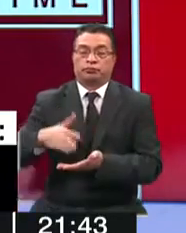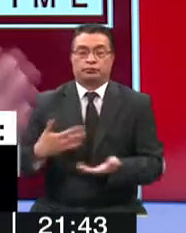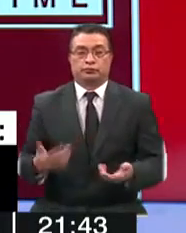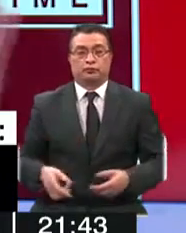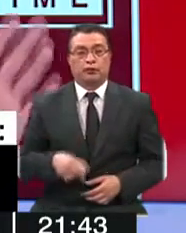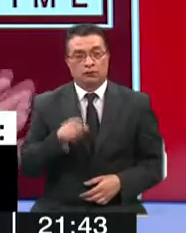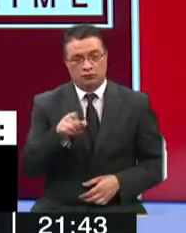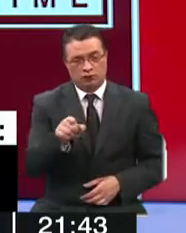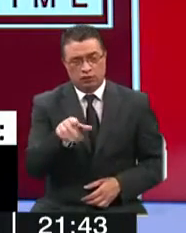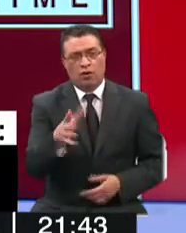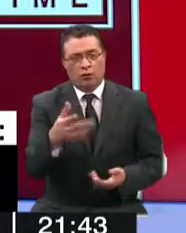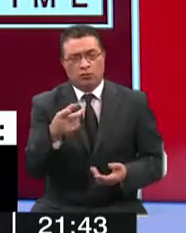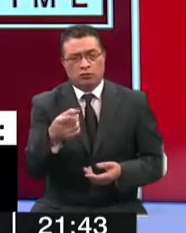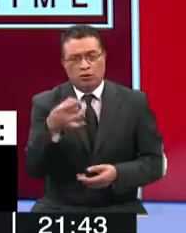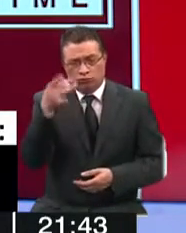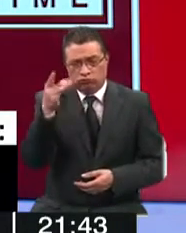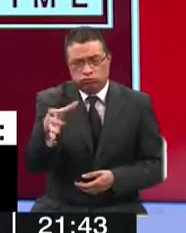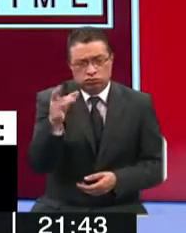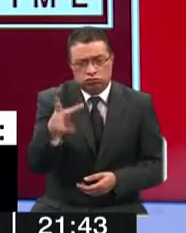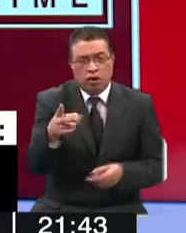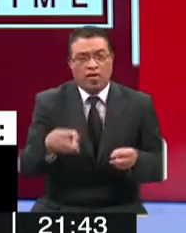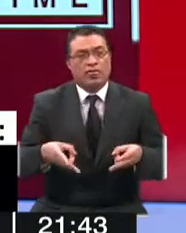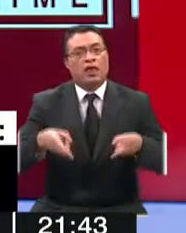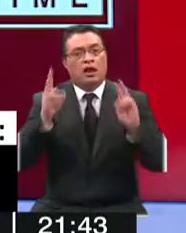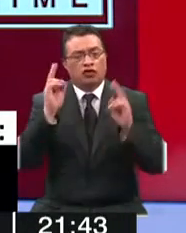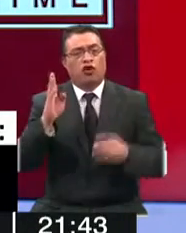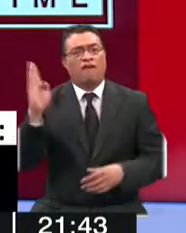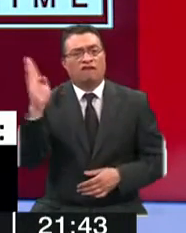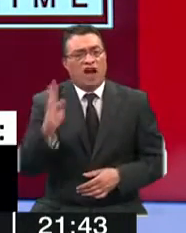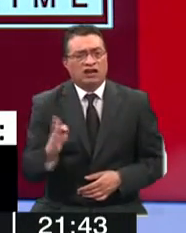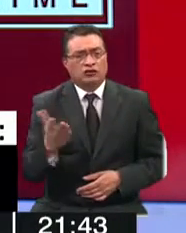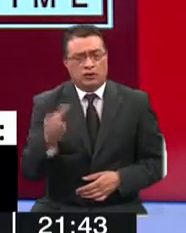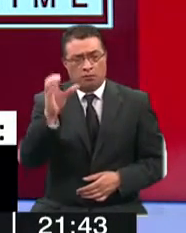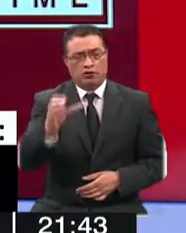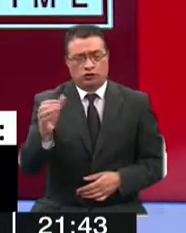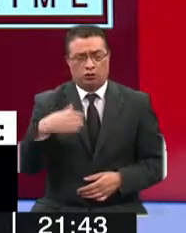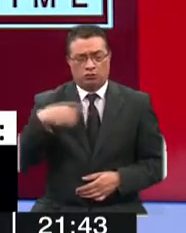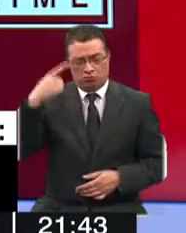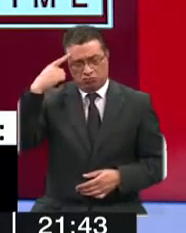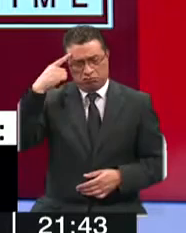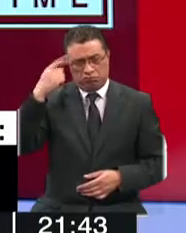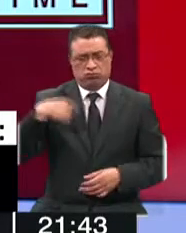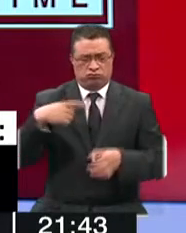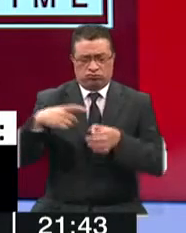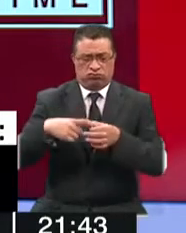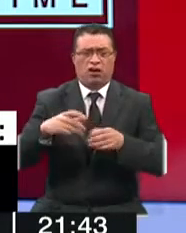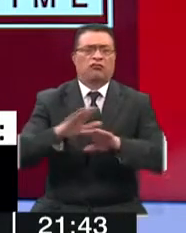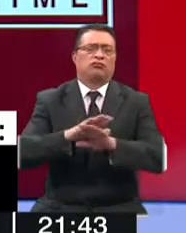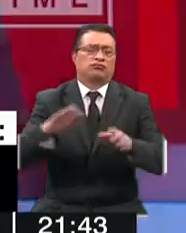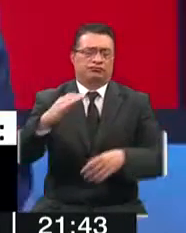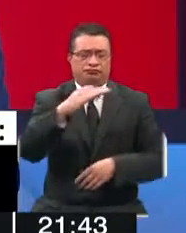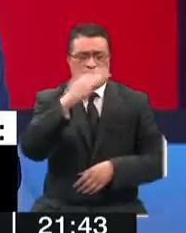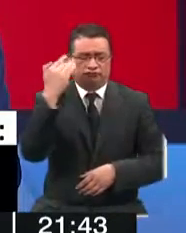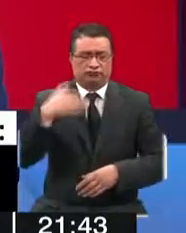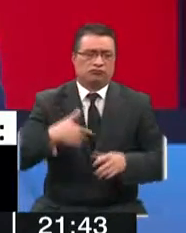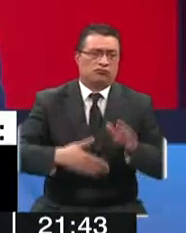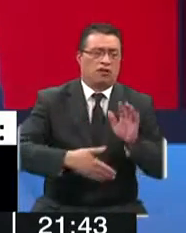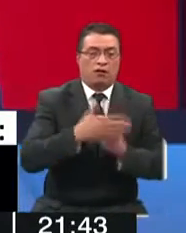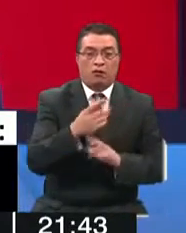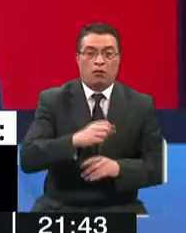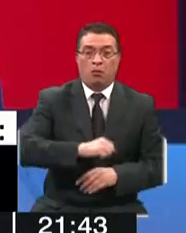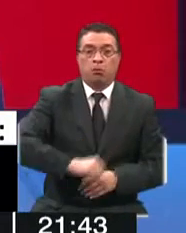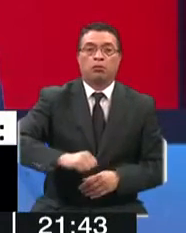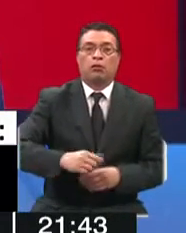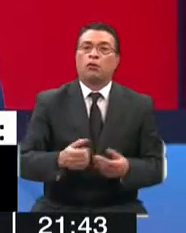viola con este fin, que puede ser muy loable, no se viola el derecho básico de las personas a decidir si quieren seguir afiliados o no a un ISAPRE? Lo que pasa es que la ley contempla